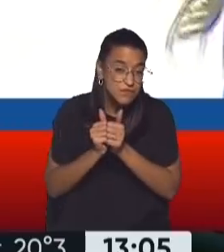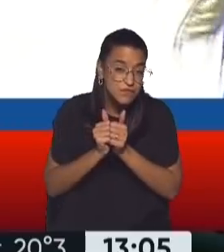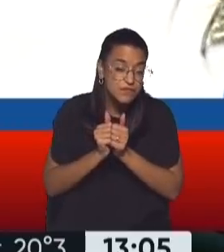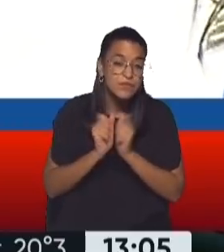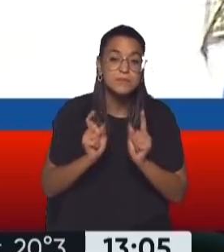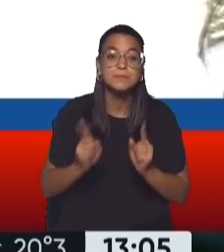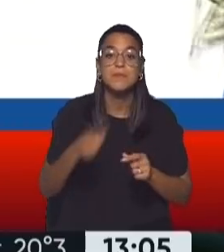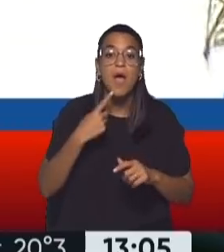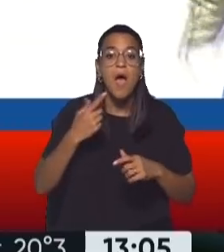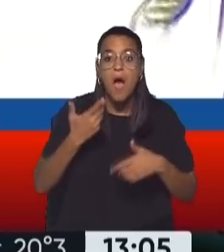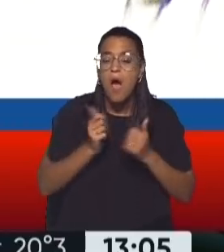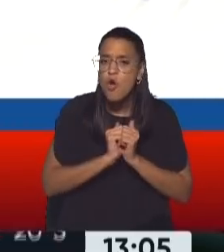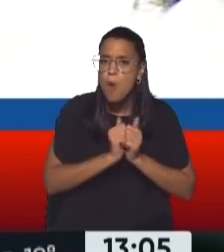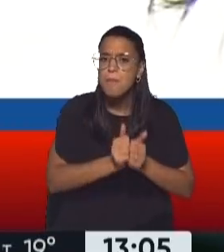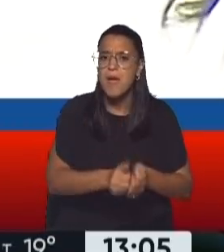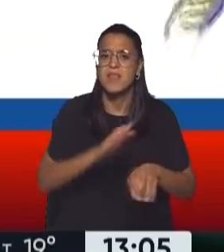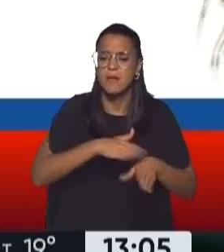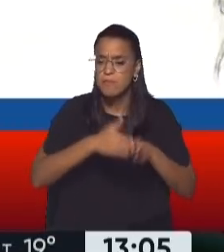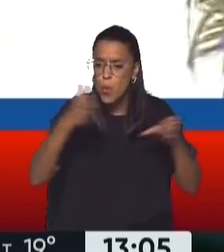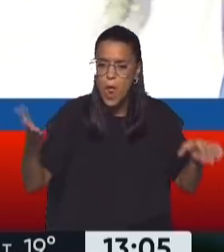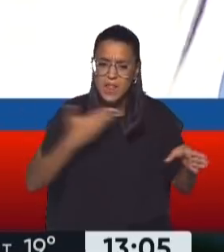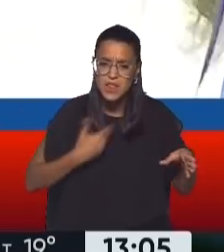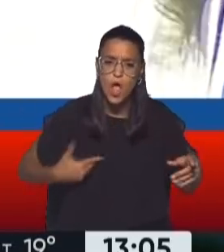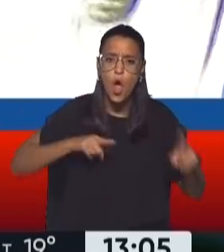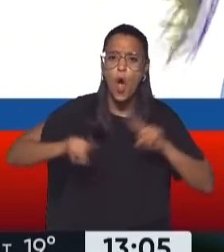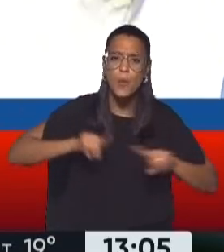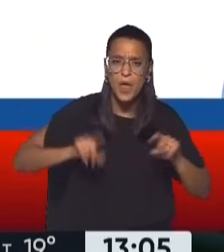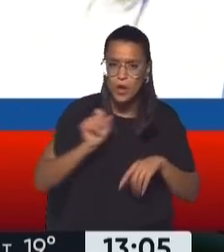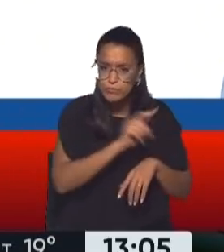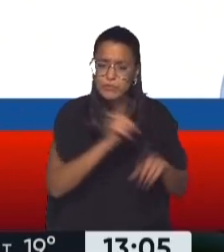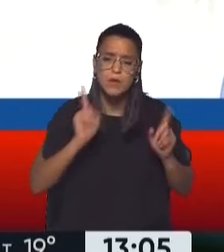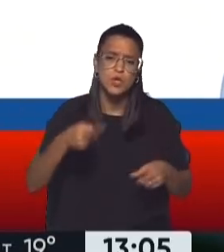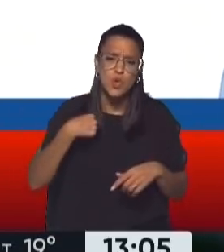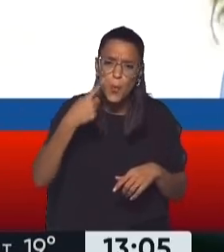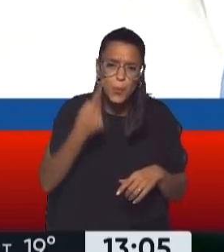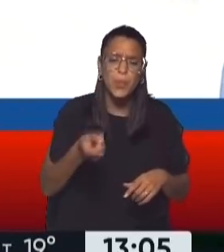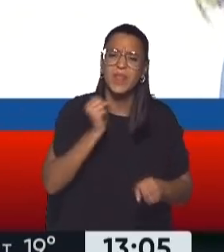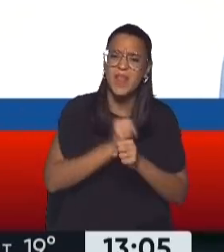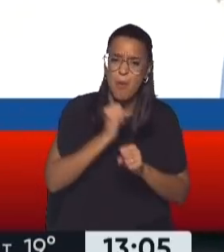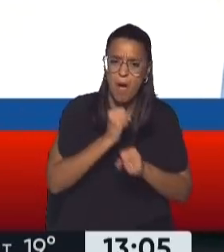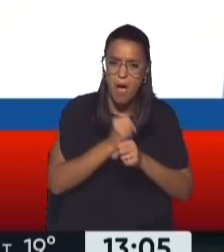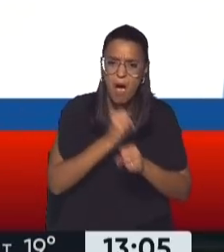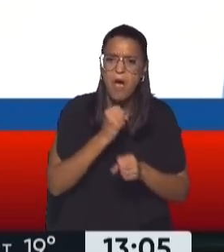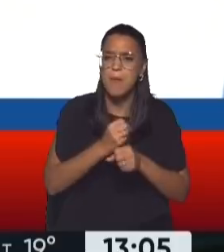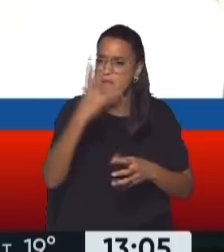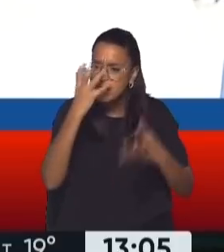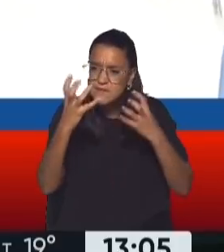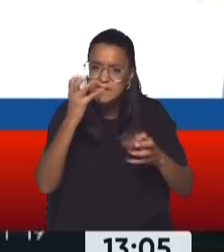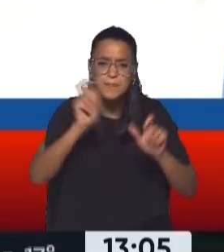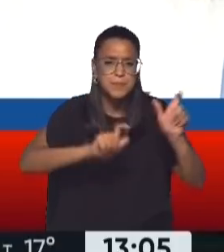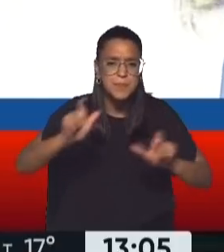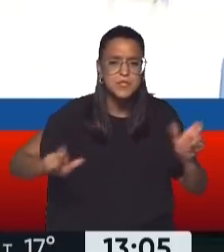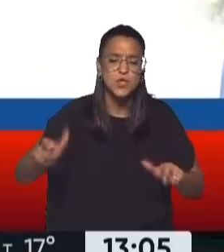y haberlo acompañado durante toda su gestión de gobierno y haberlo visto trabajar para convencer a